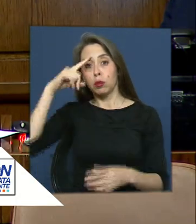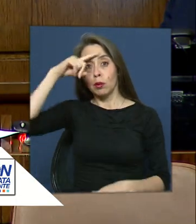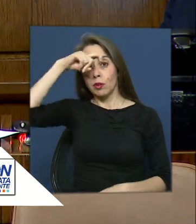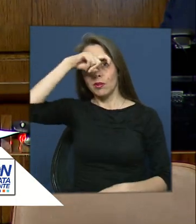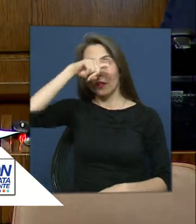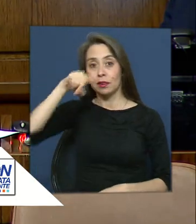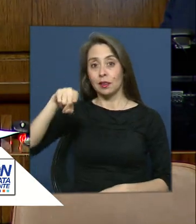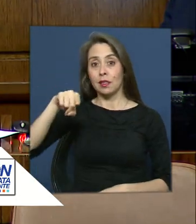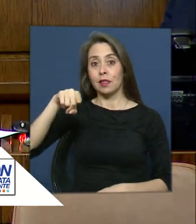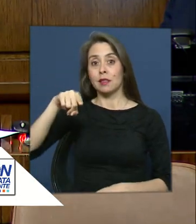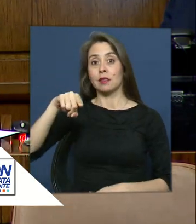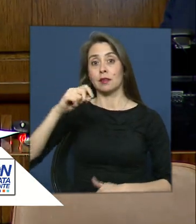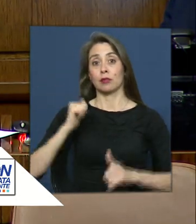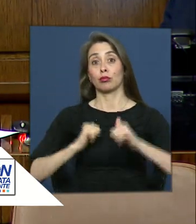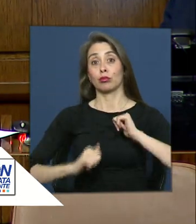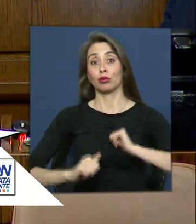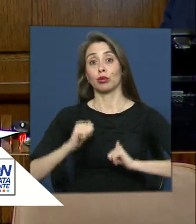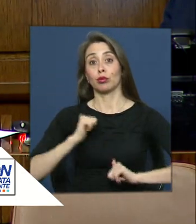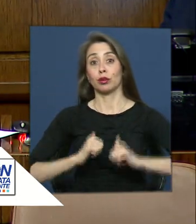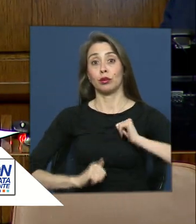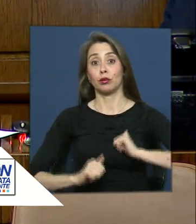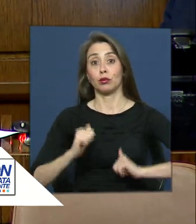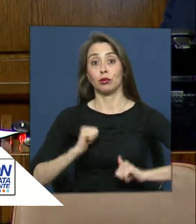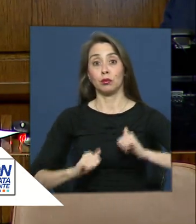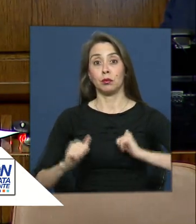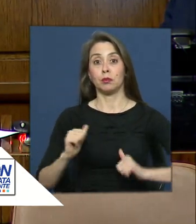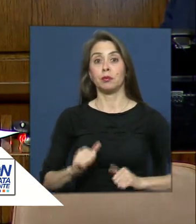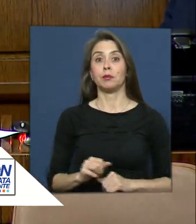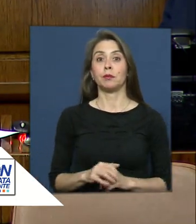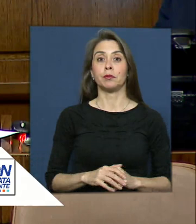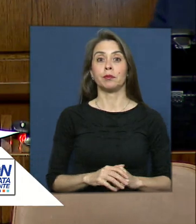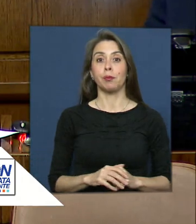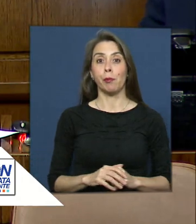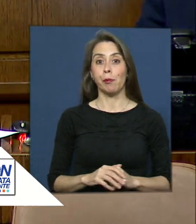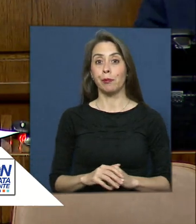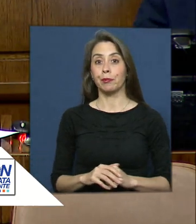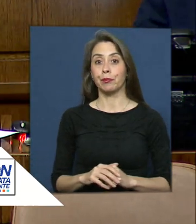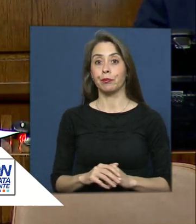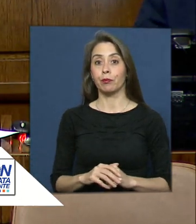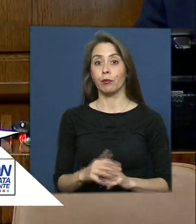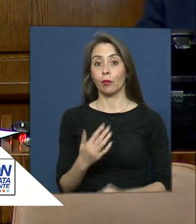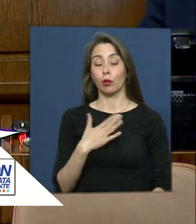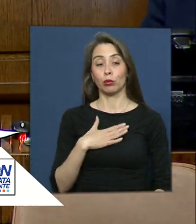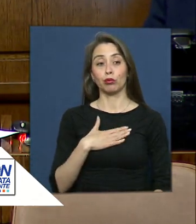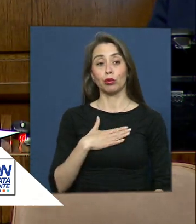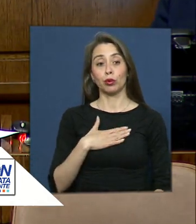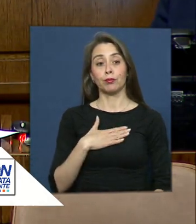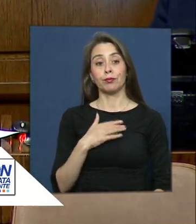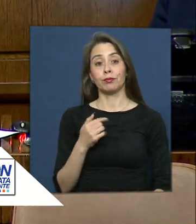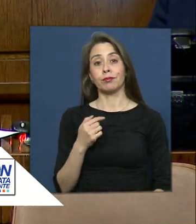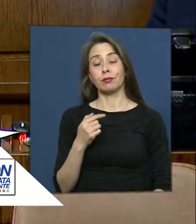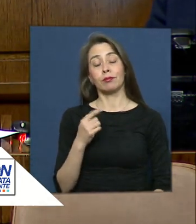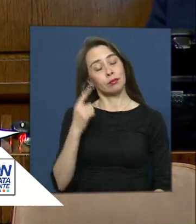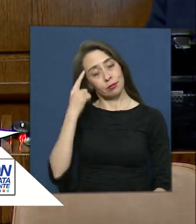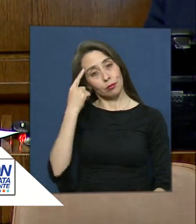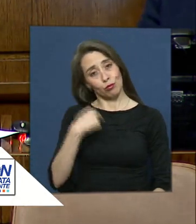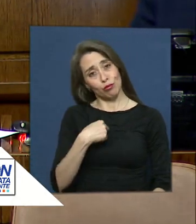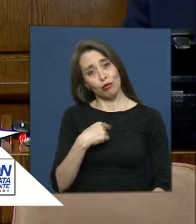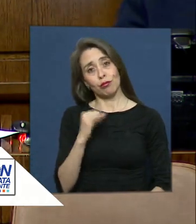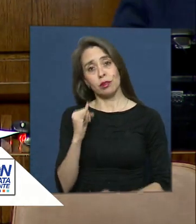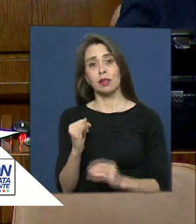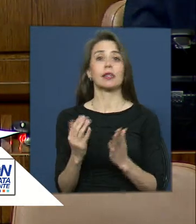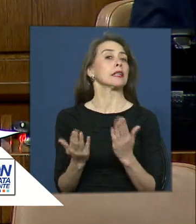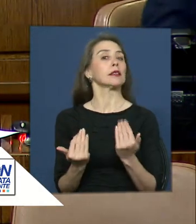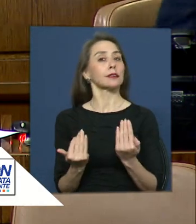este padecimiento. Y, por lo tanto, desde luego, por lo menos en mi caso, creo que es imprescindible